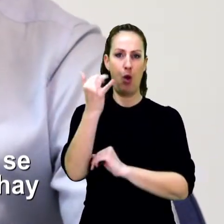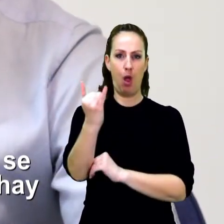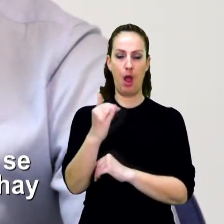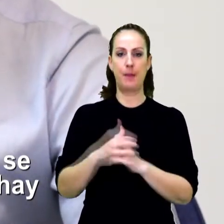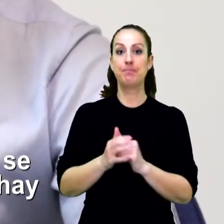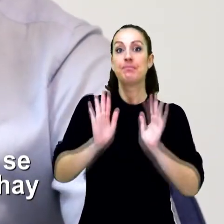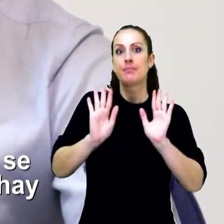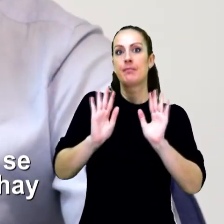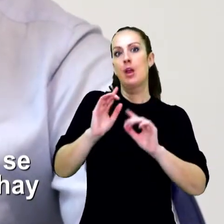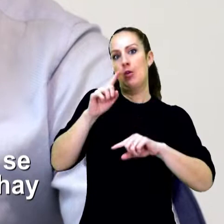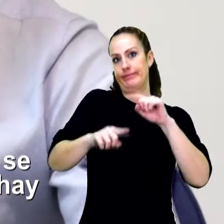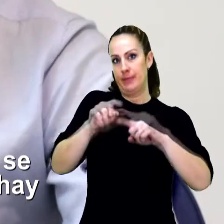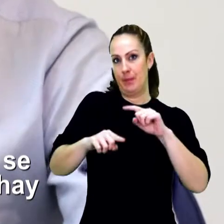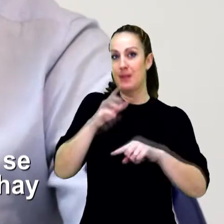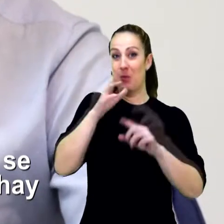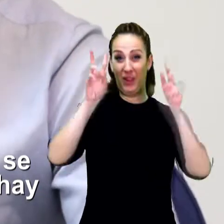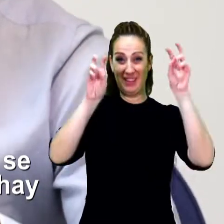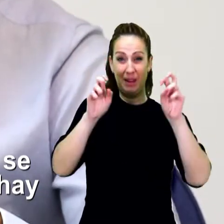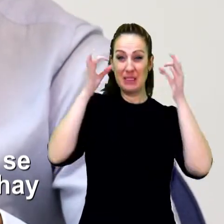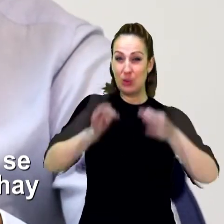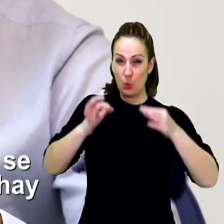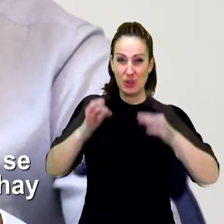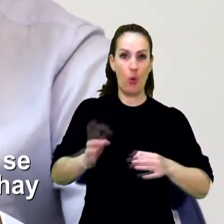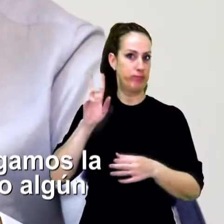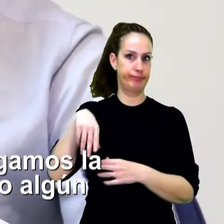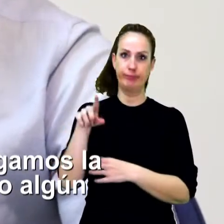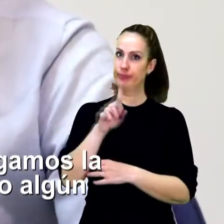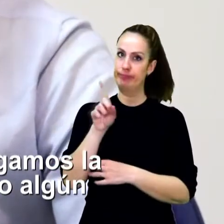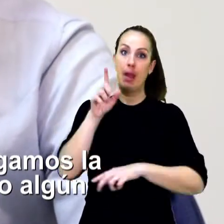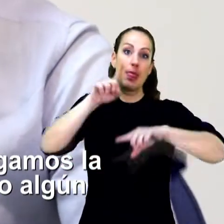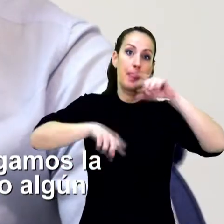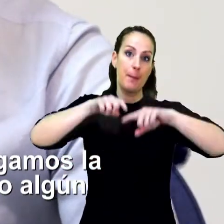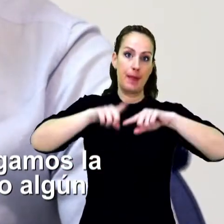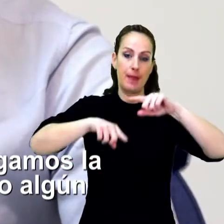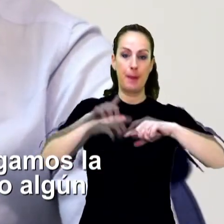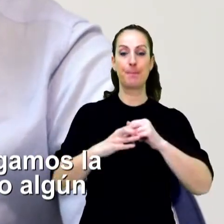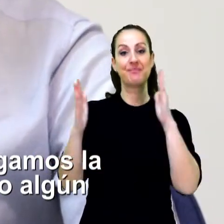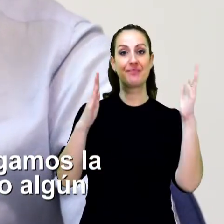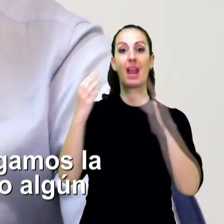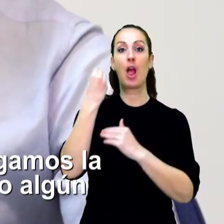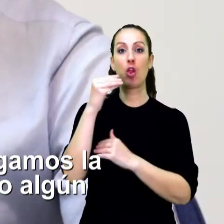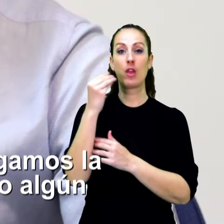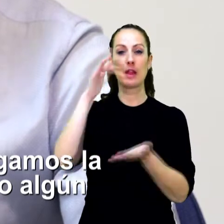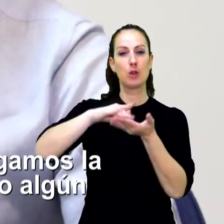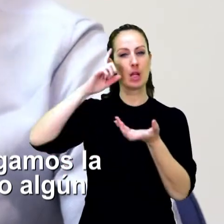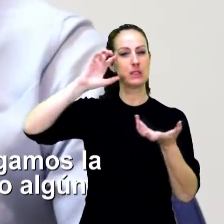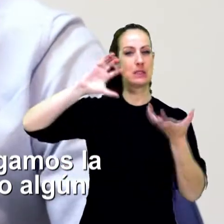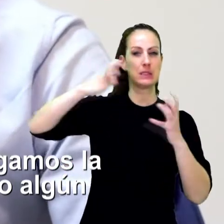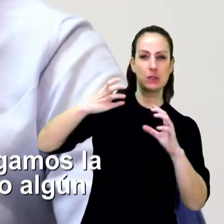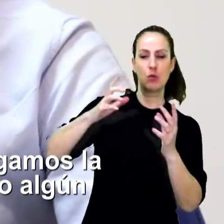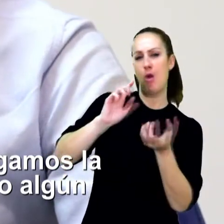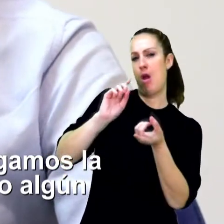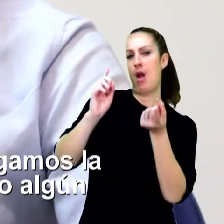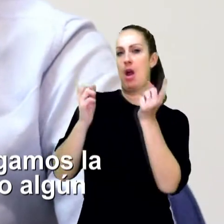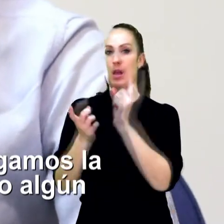la primera afirmación, ¿no? Evidentemente se puede matizar, pero la idea es que no hay ningún determinismo, no hay ninguna digamos obligatoriedad